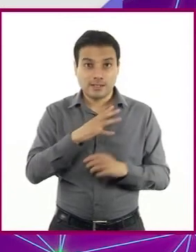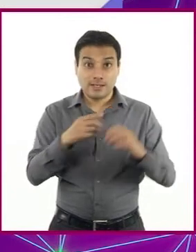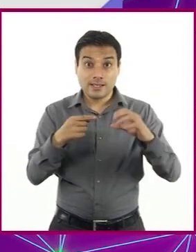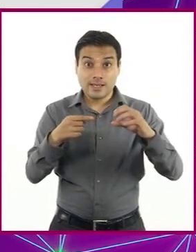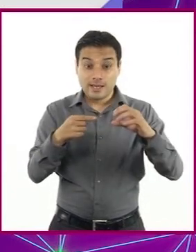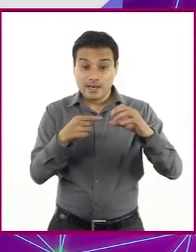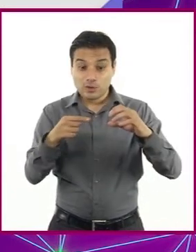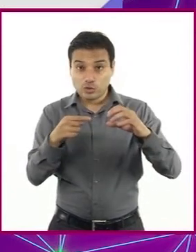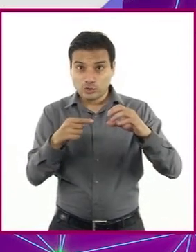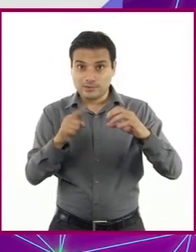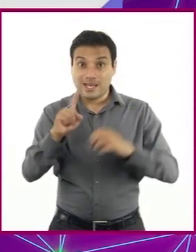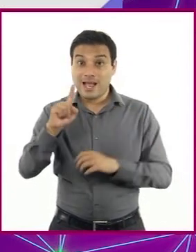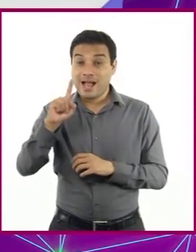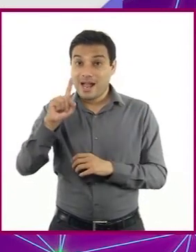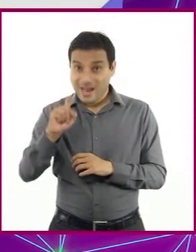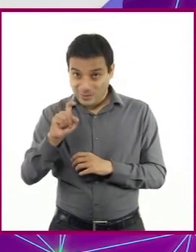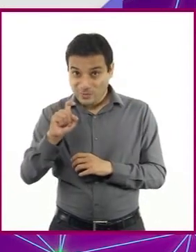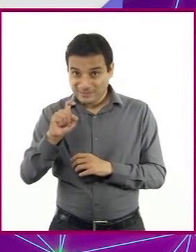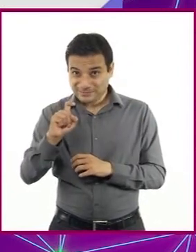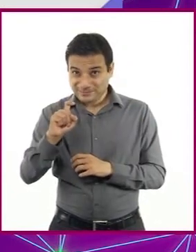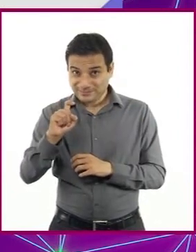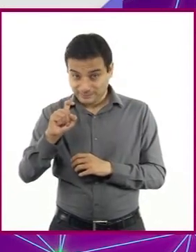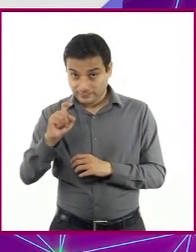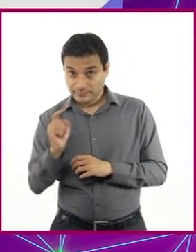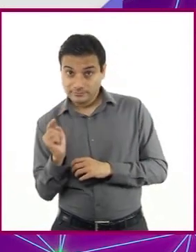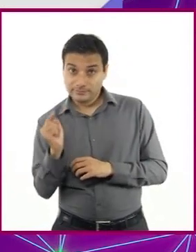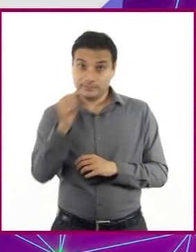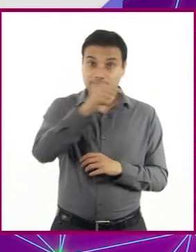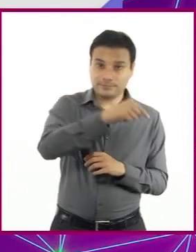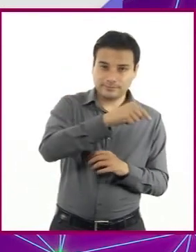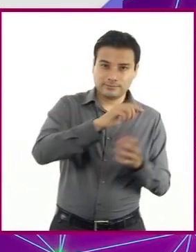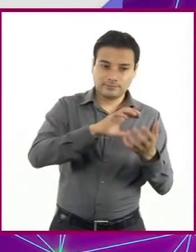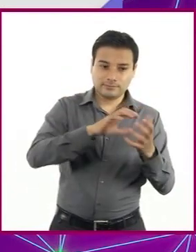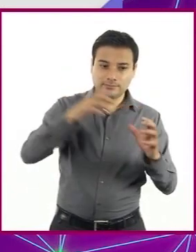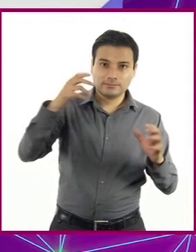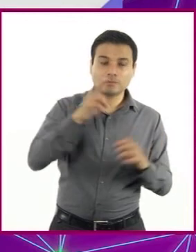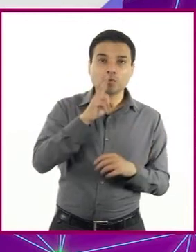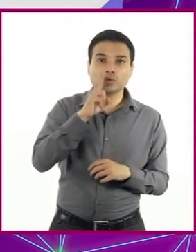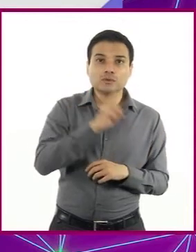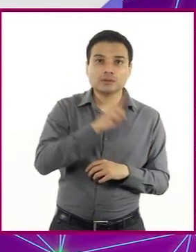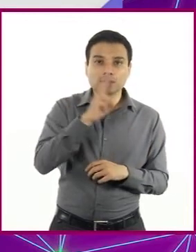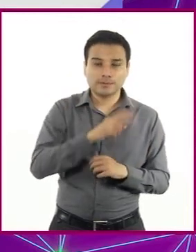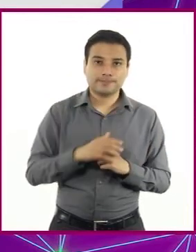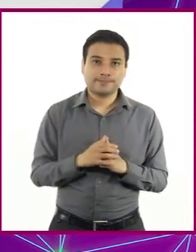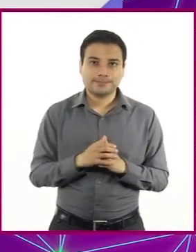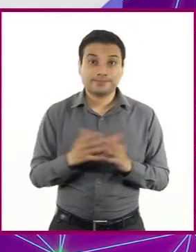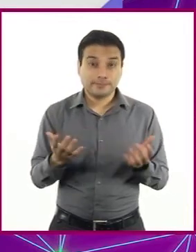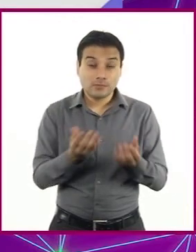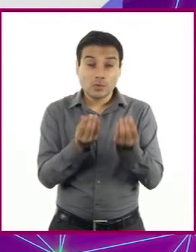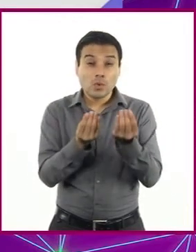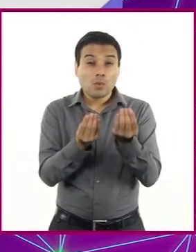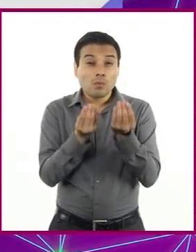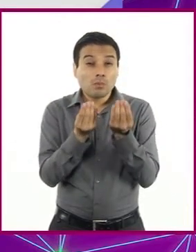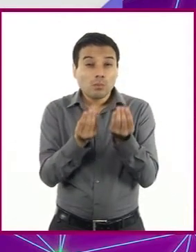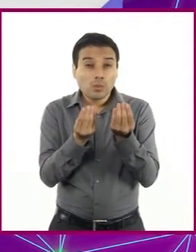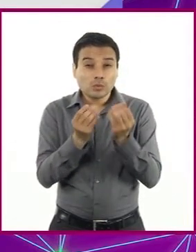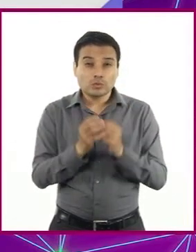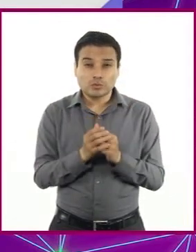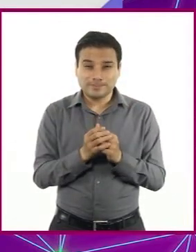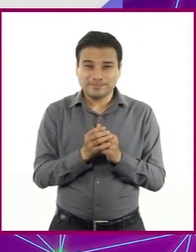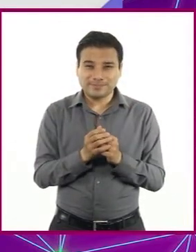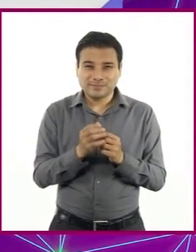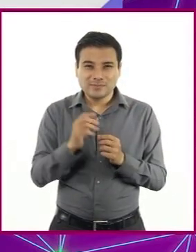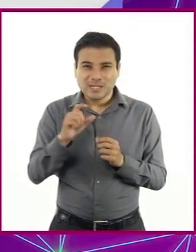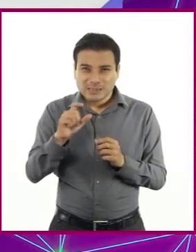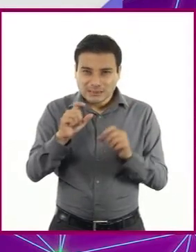oxígeno del agua oxigenada a el oxígeno molecular. Muchos microorganismos que pueden infectar la